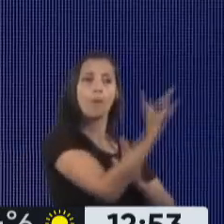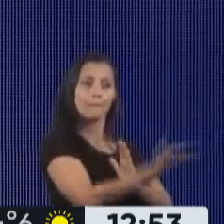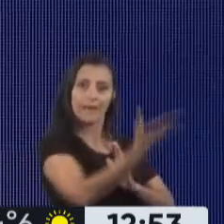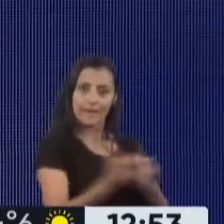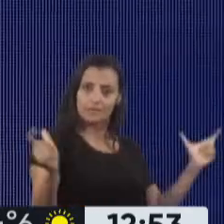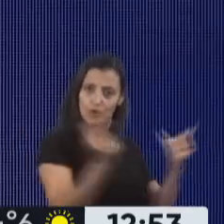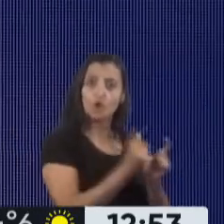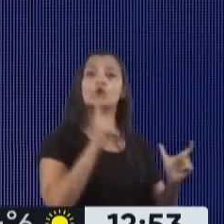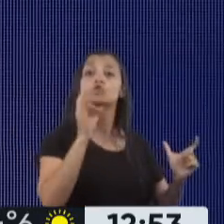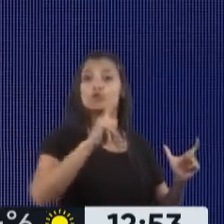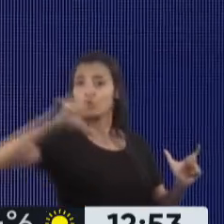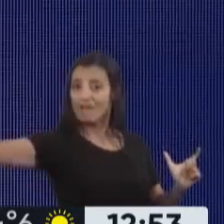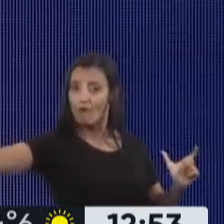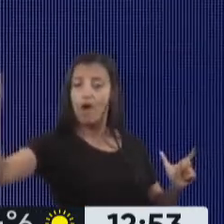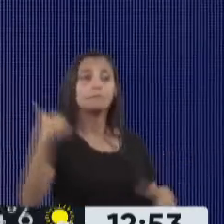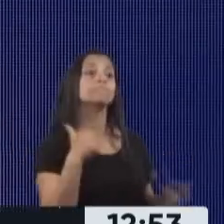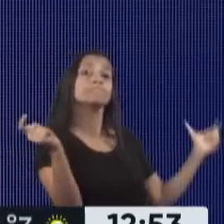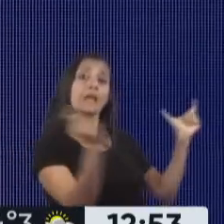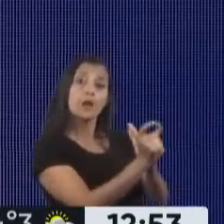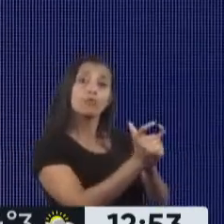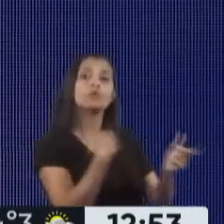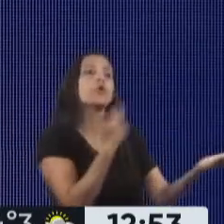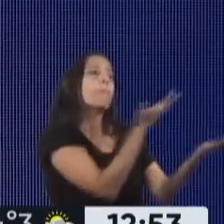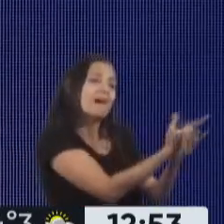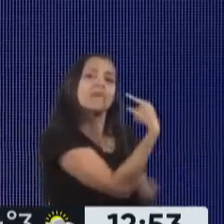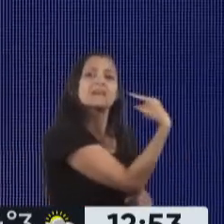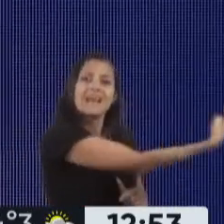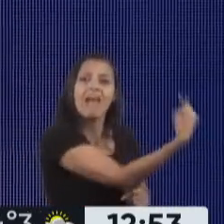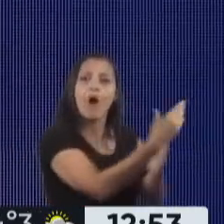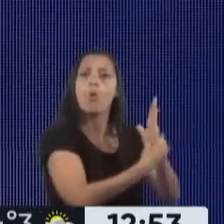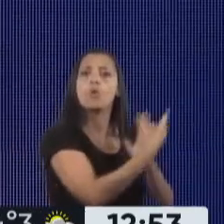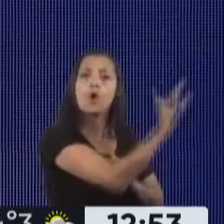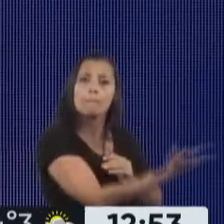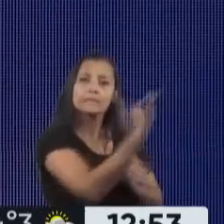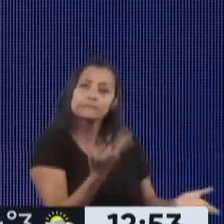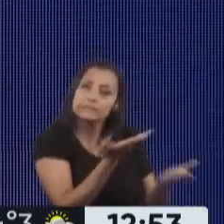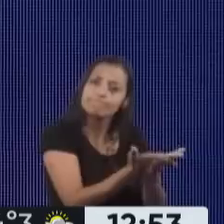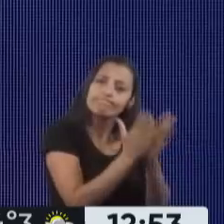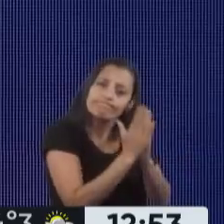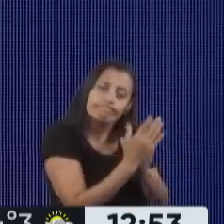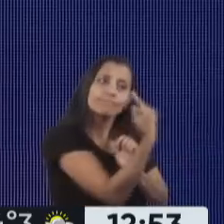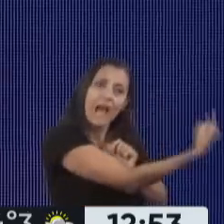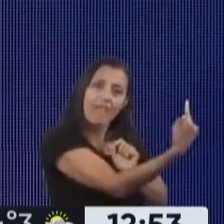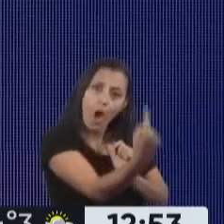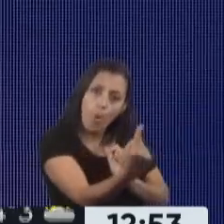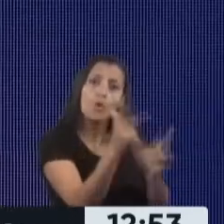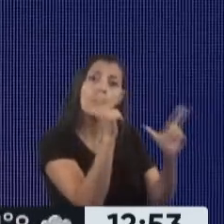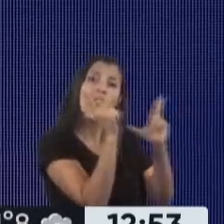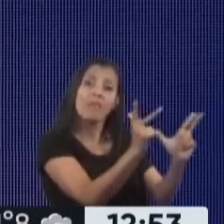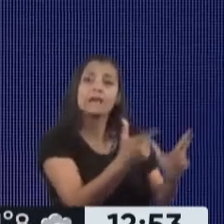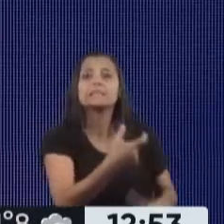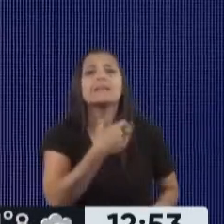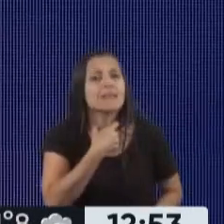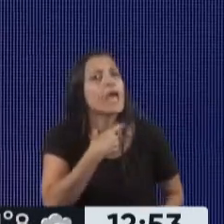Entonces, una vez que se terminó de ir, le pedí a cada uno de los ministros explícitamente, les dije que quería